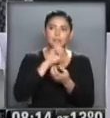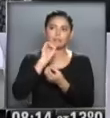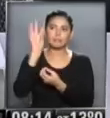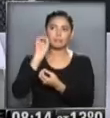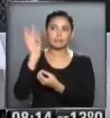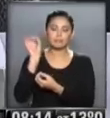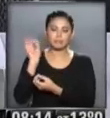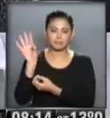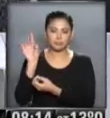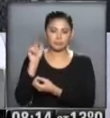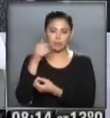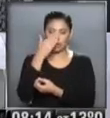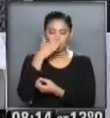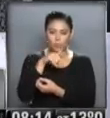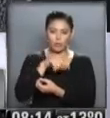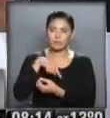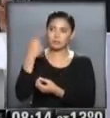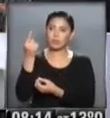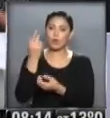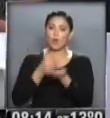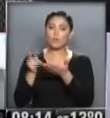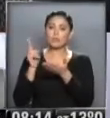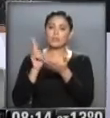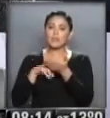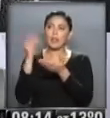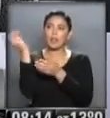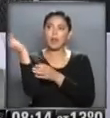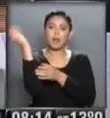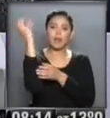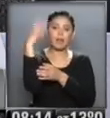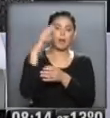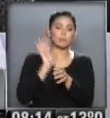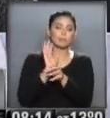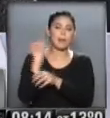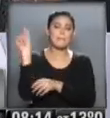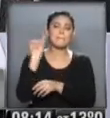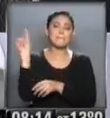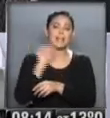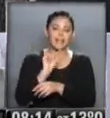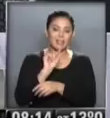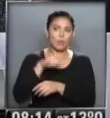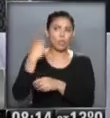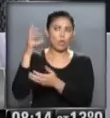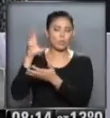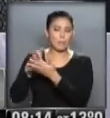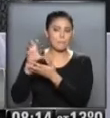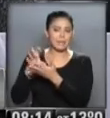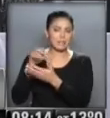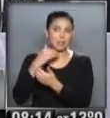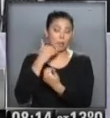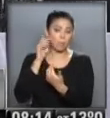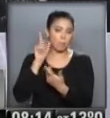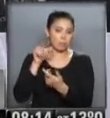luego ese dinero se fuga del país y vuelve eh disimulado de otra forma a través de préstamos de una tercera empresa que no se sabe cuál es